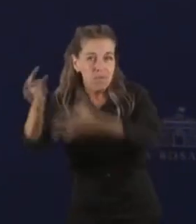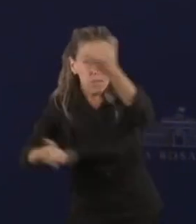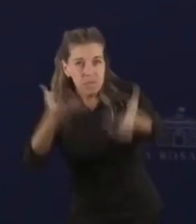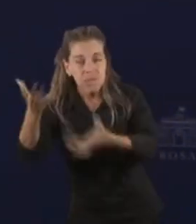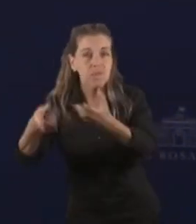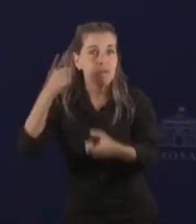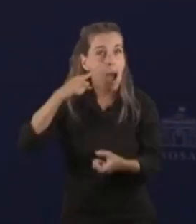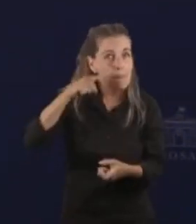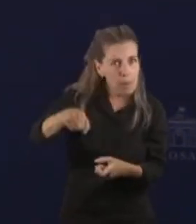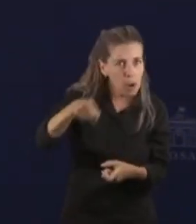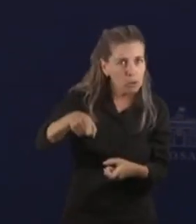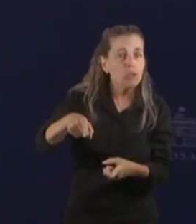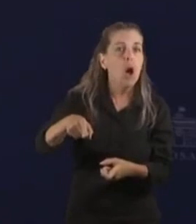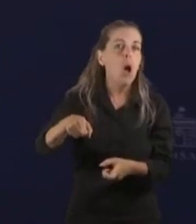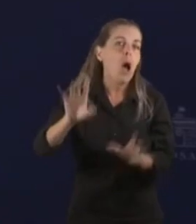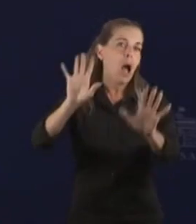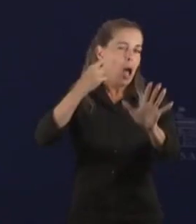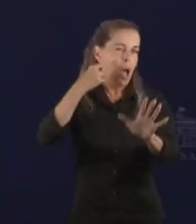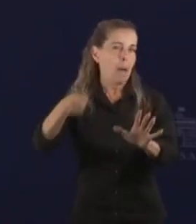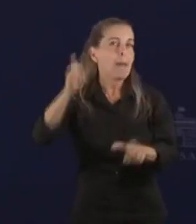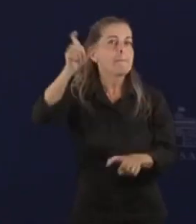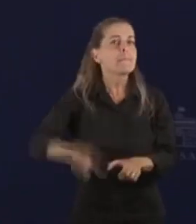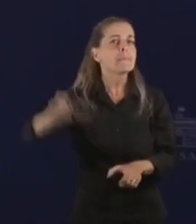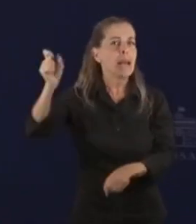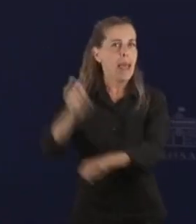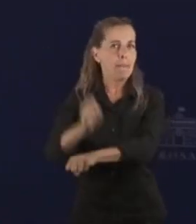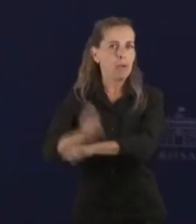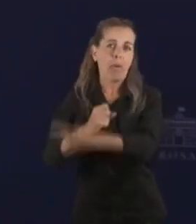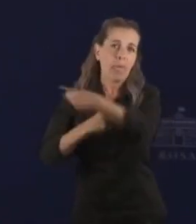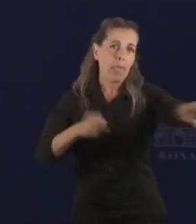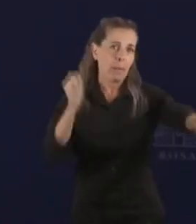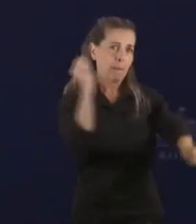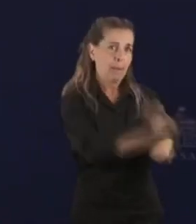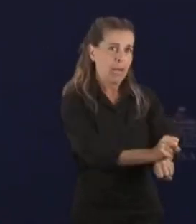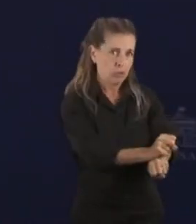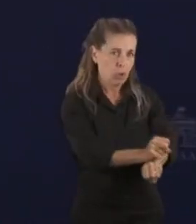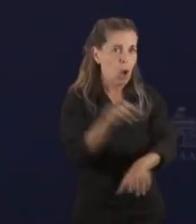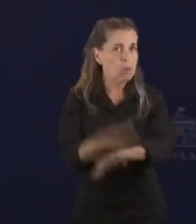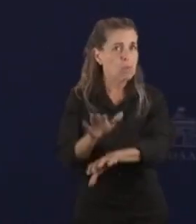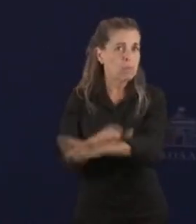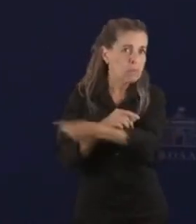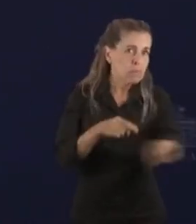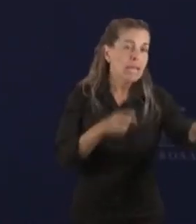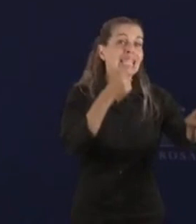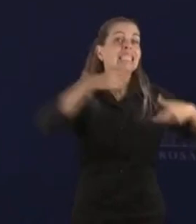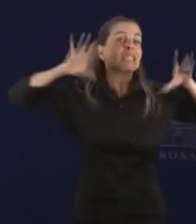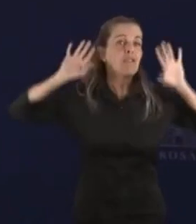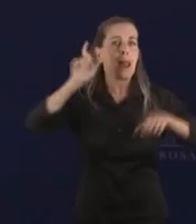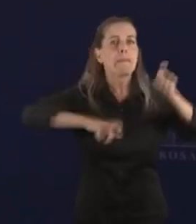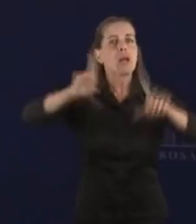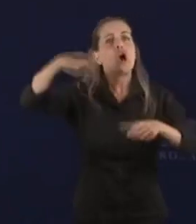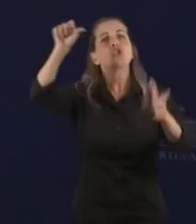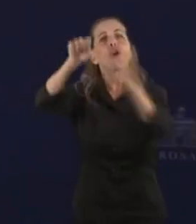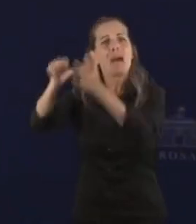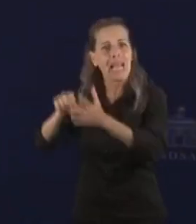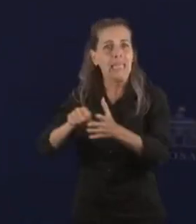bueno eh los responsables tendrán que estar tras las rejas eh o extraditados en el caso de corresponder como